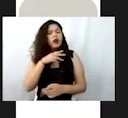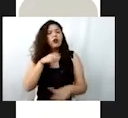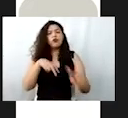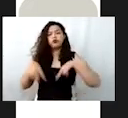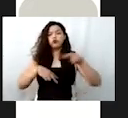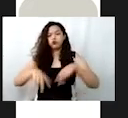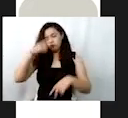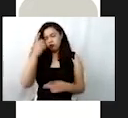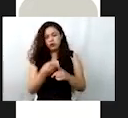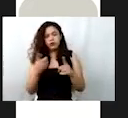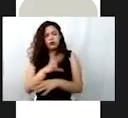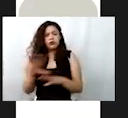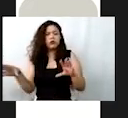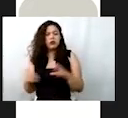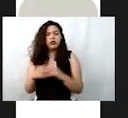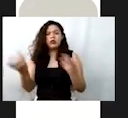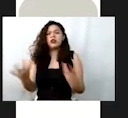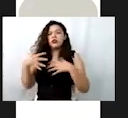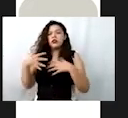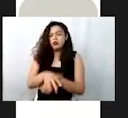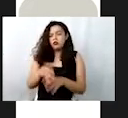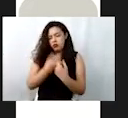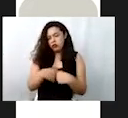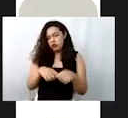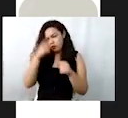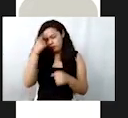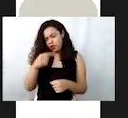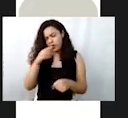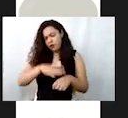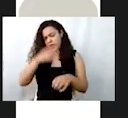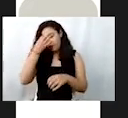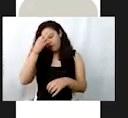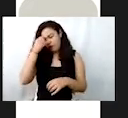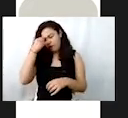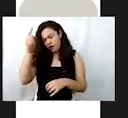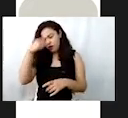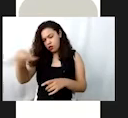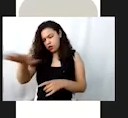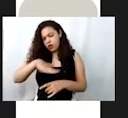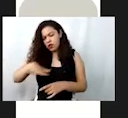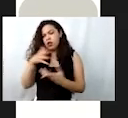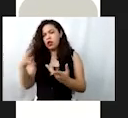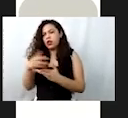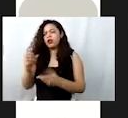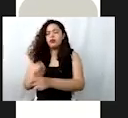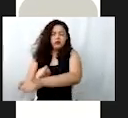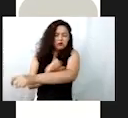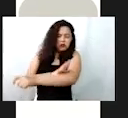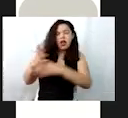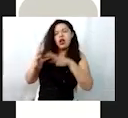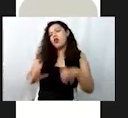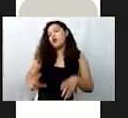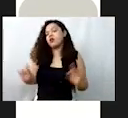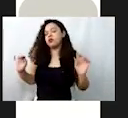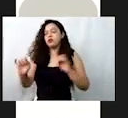de desarrollo integral e inclusión social, al facilitar la creación de espacios física y emocionalmente seguros para